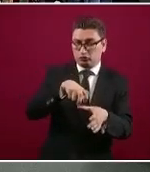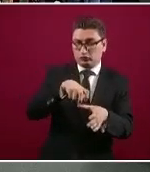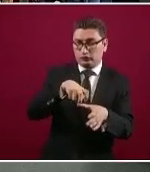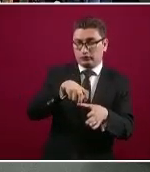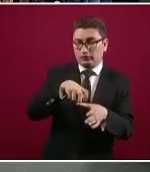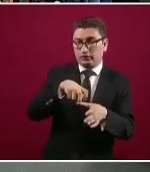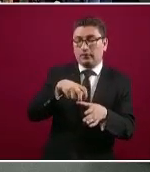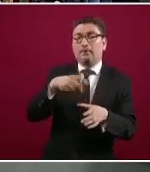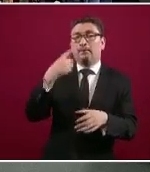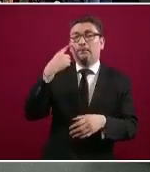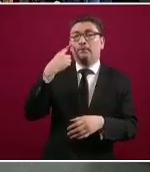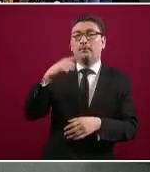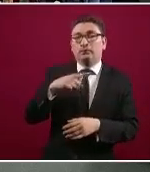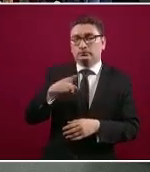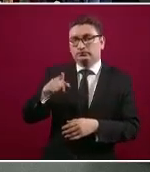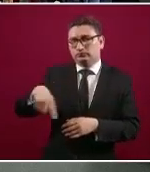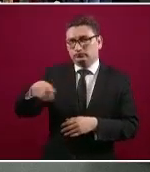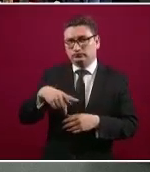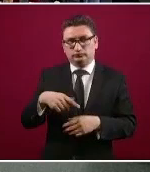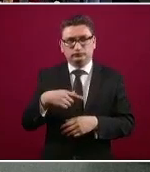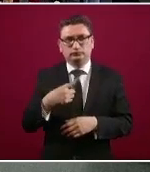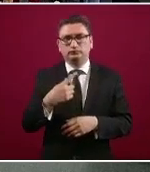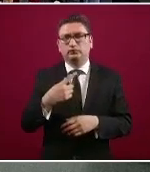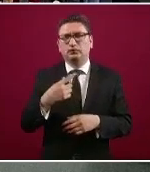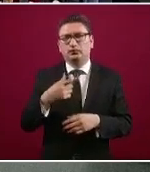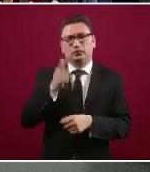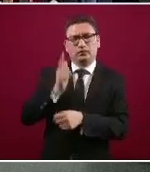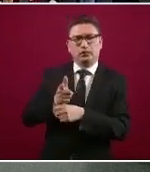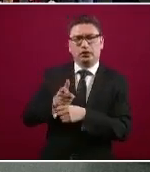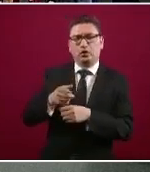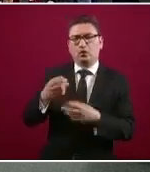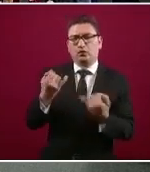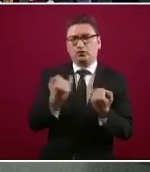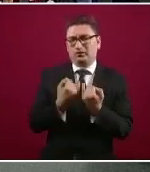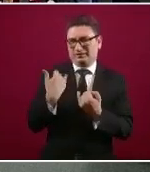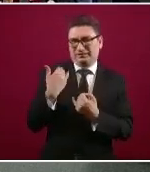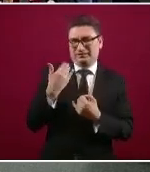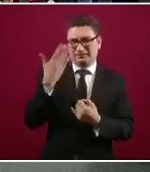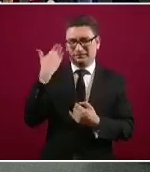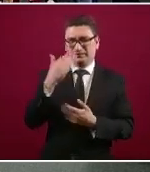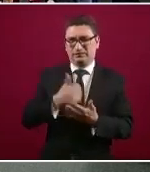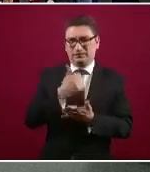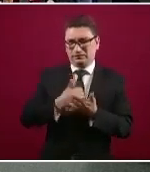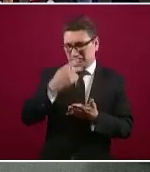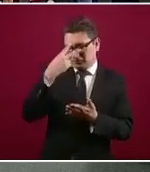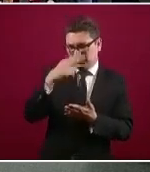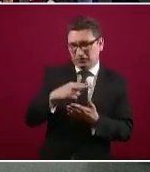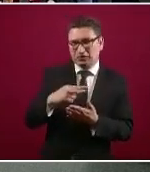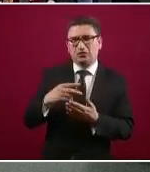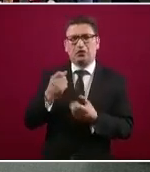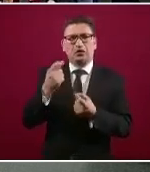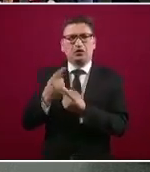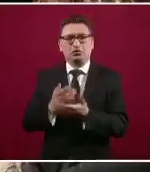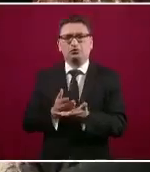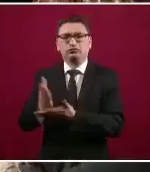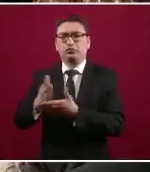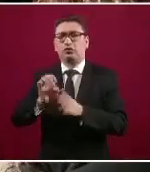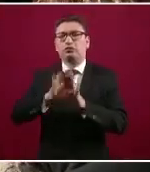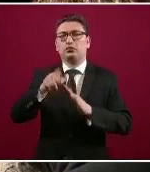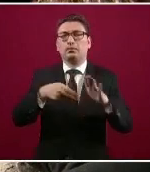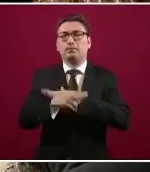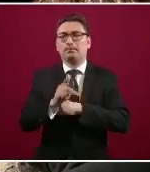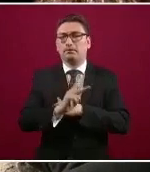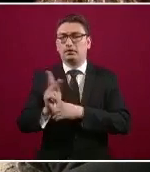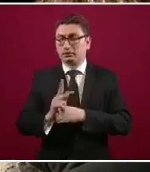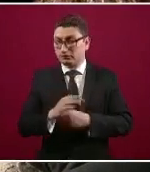inhibir estos delitos, tal y como ocurrió, por ejemplo, hace unos días aquí en la Ciudad de México, donde elementos entraron al metro?